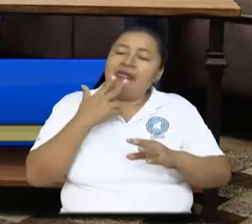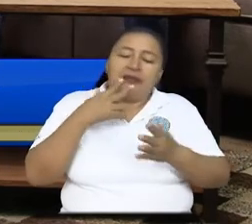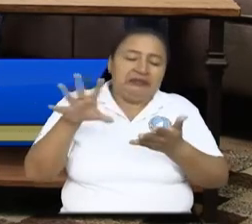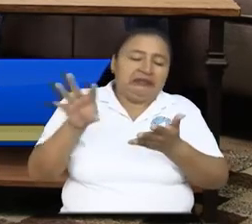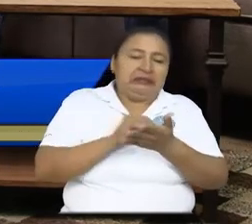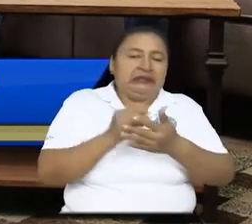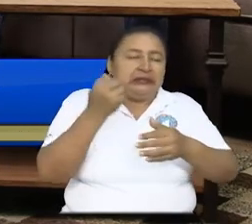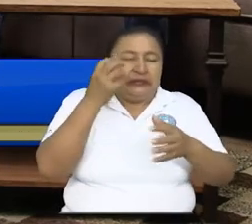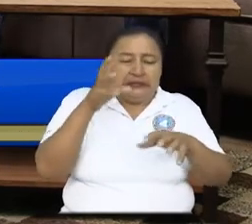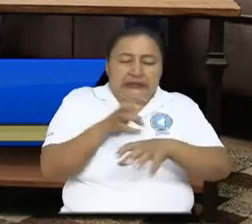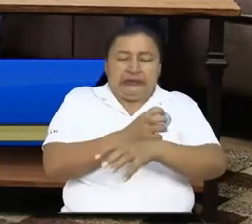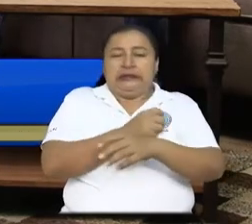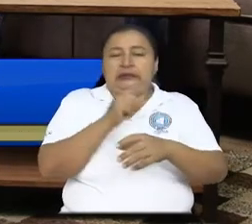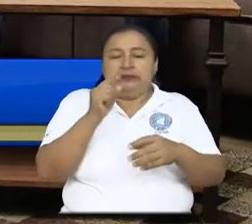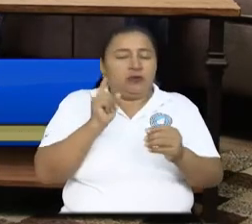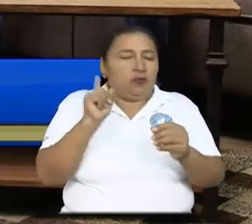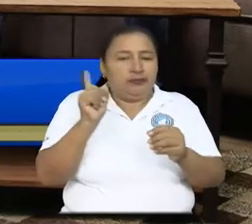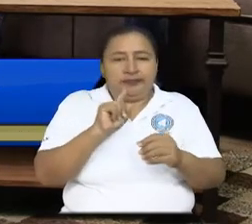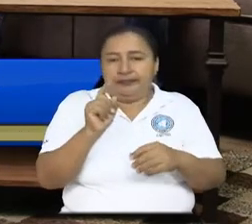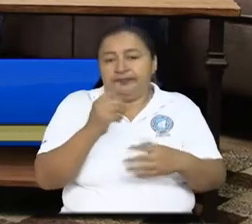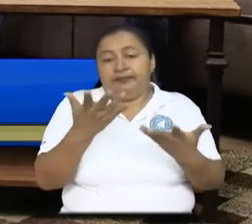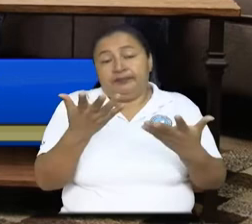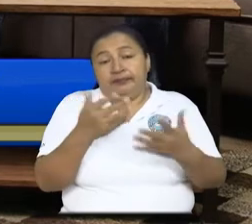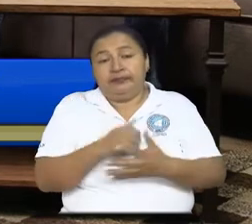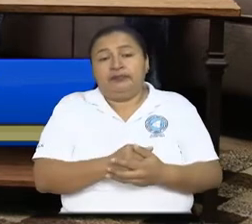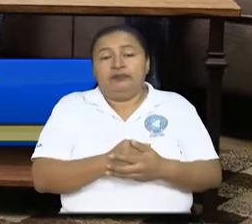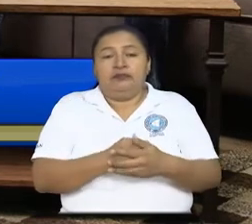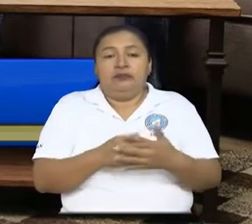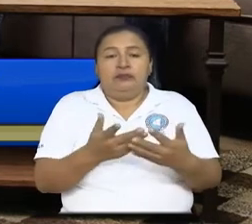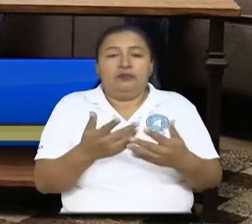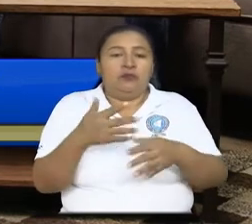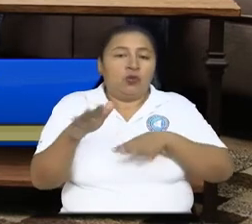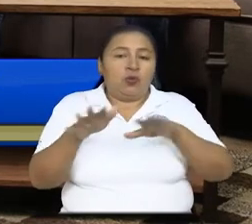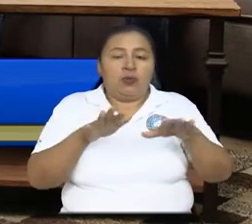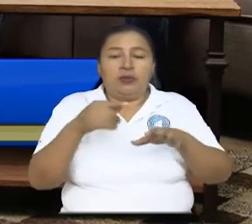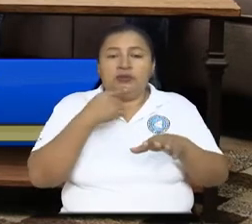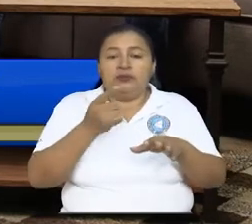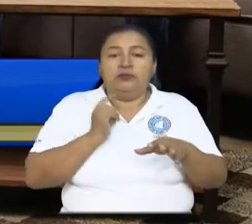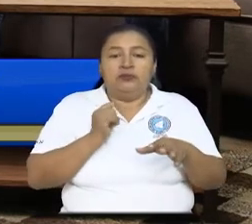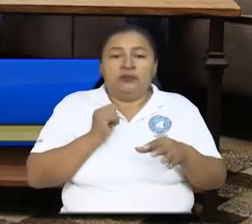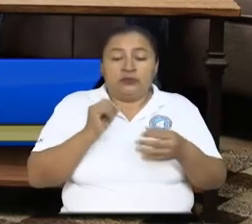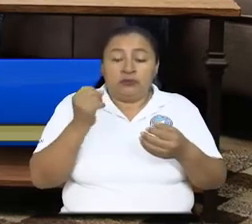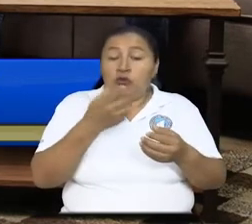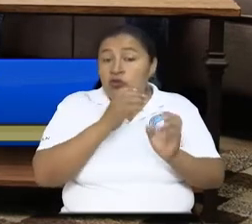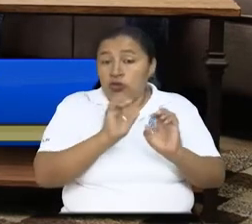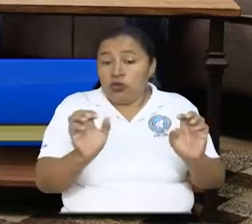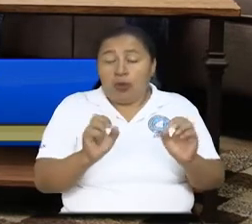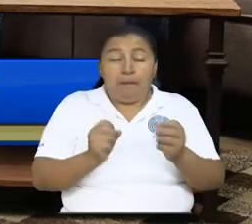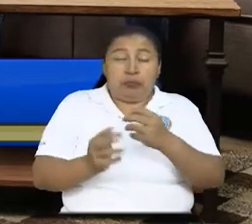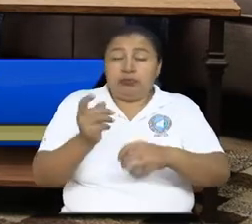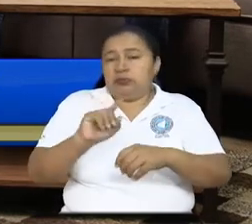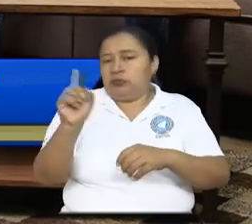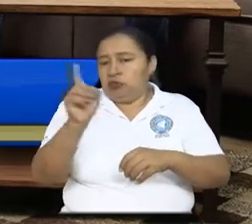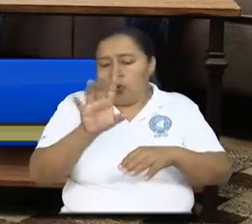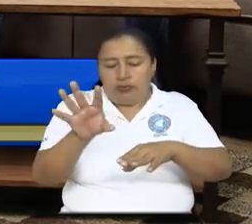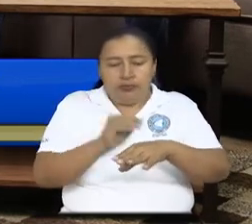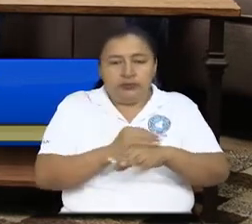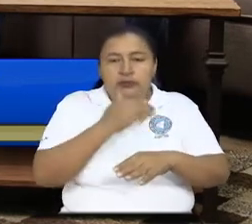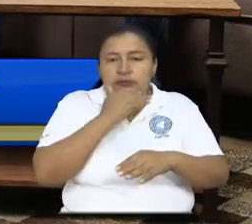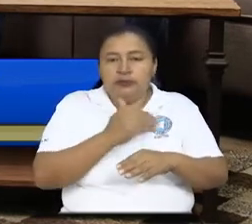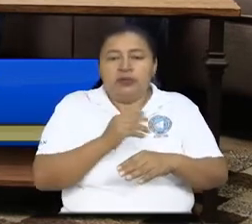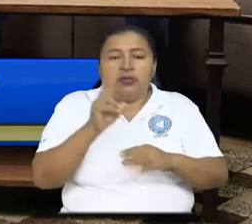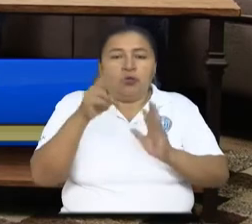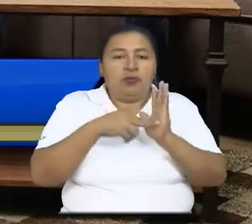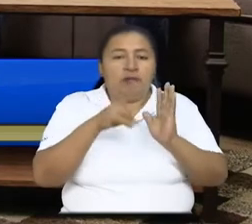que lamentar digamos no puede ser que se nos quemen los niños para diciembre del